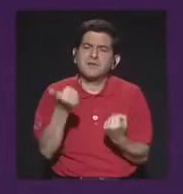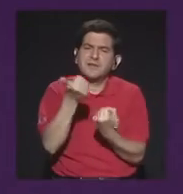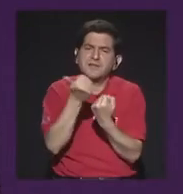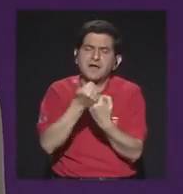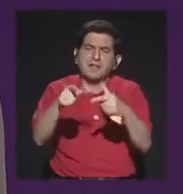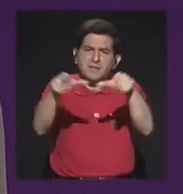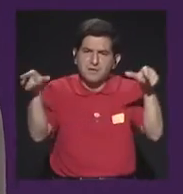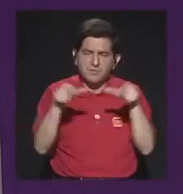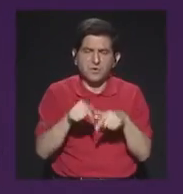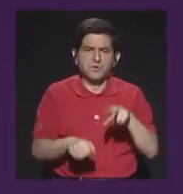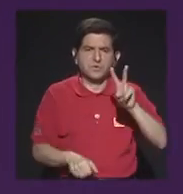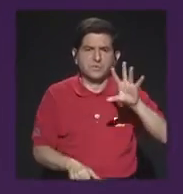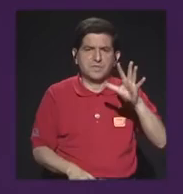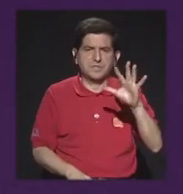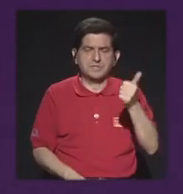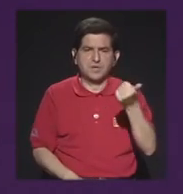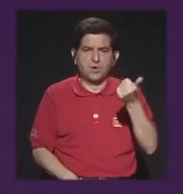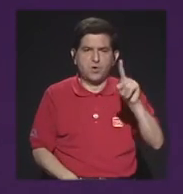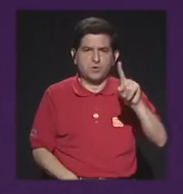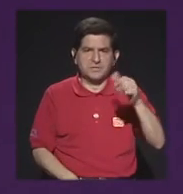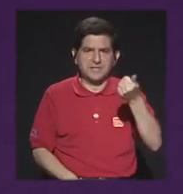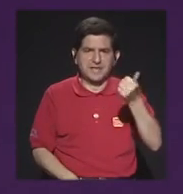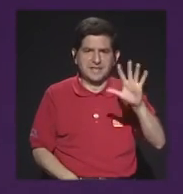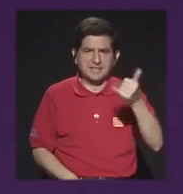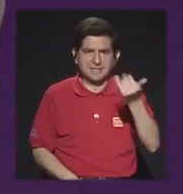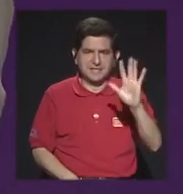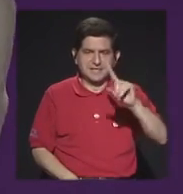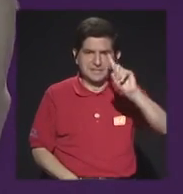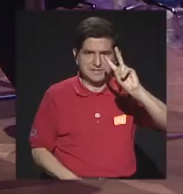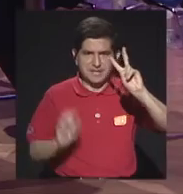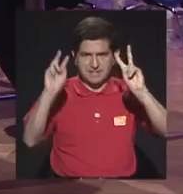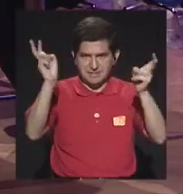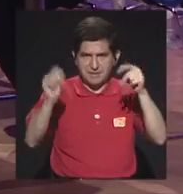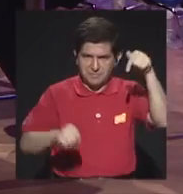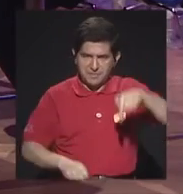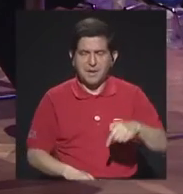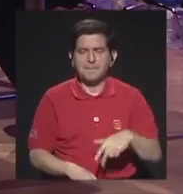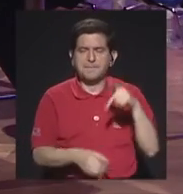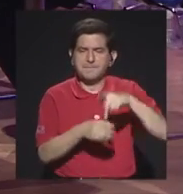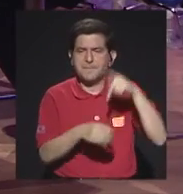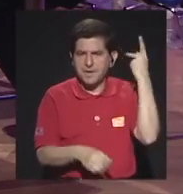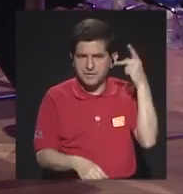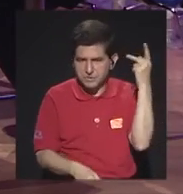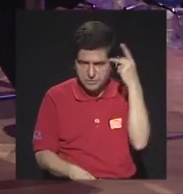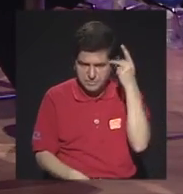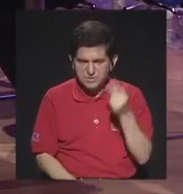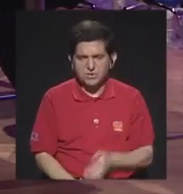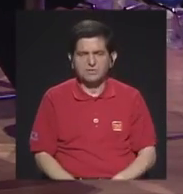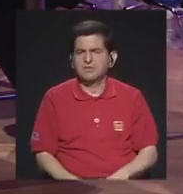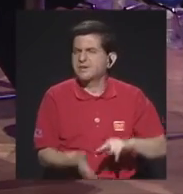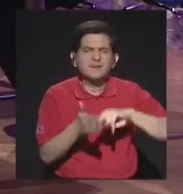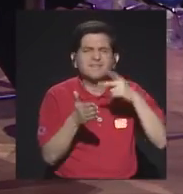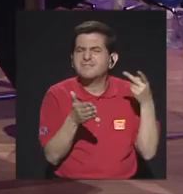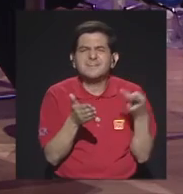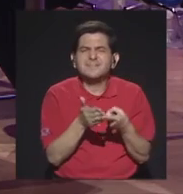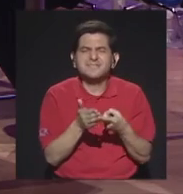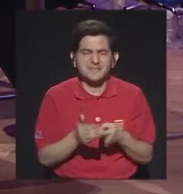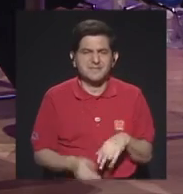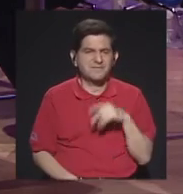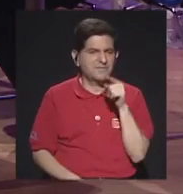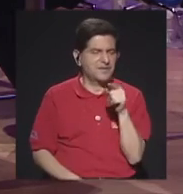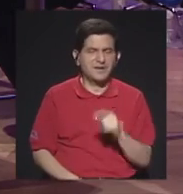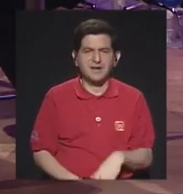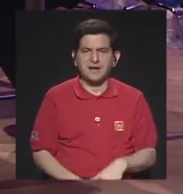local. 25-11-15-15 para hablar del tema de hoy. Participación política. ¿Qué es la participación política que están